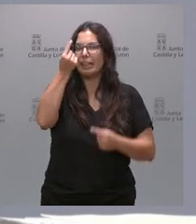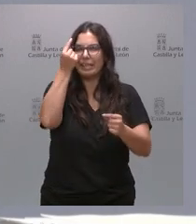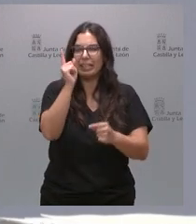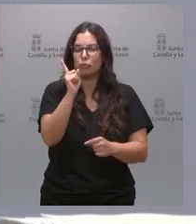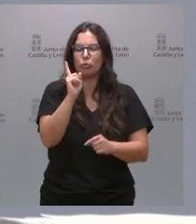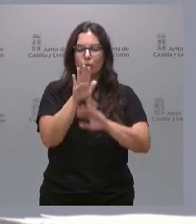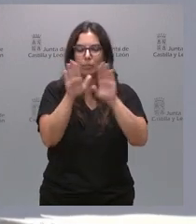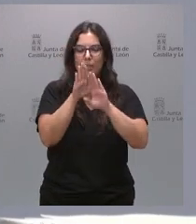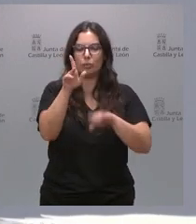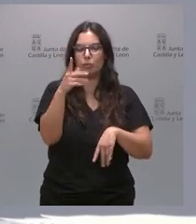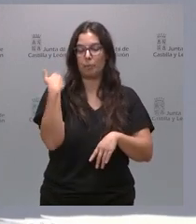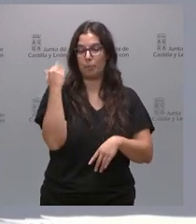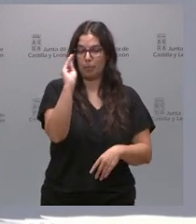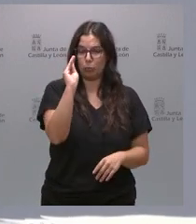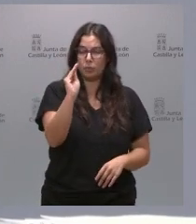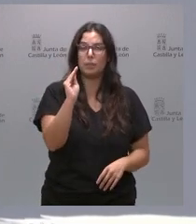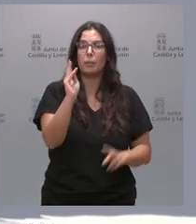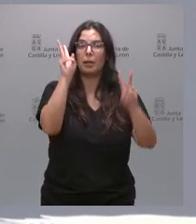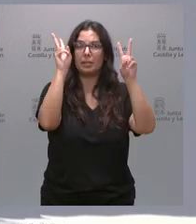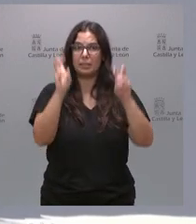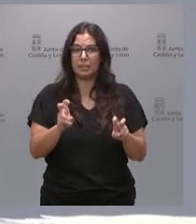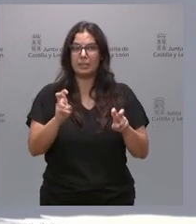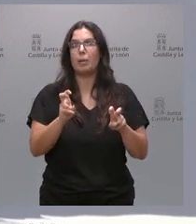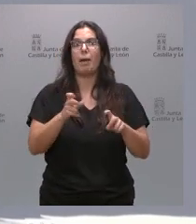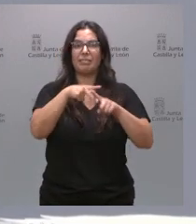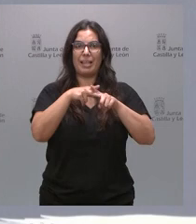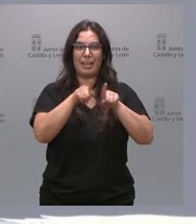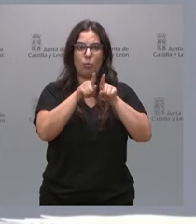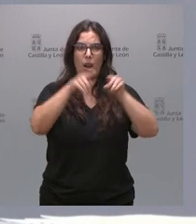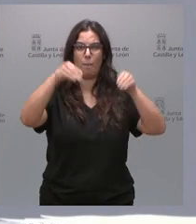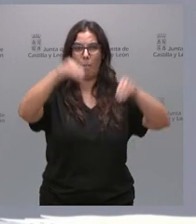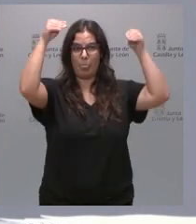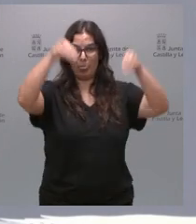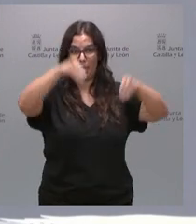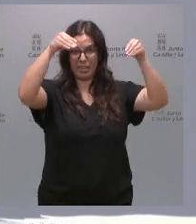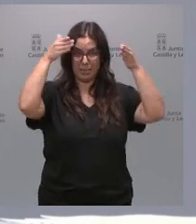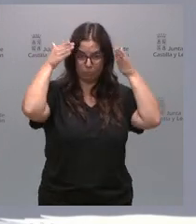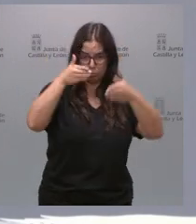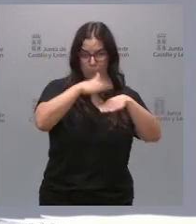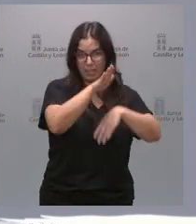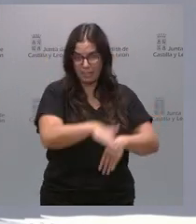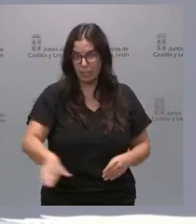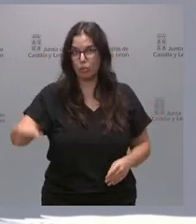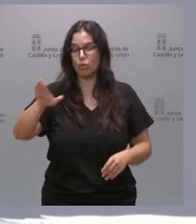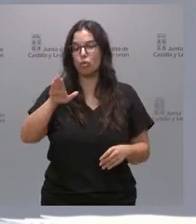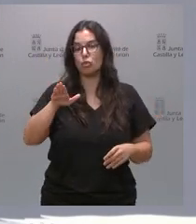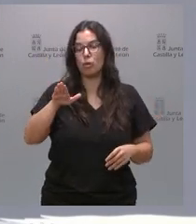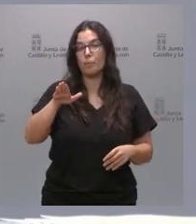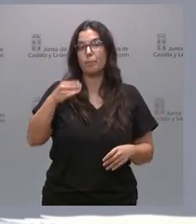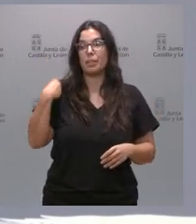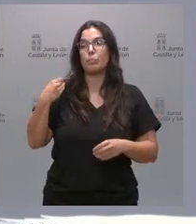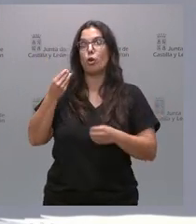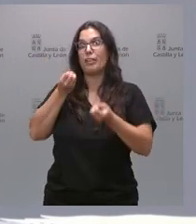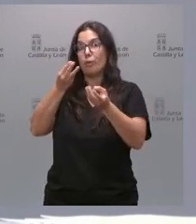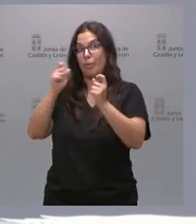respecto a lo que le preguntaba del taller de banderillas dirigido a niños Bueno me puedo remitir a la información